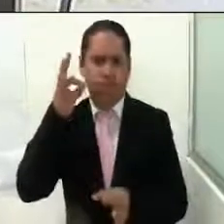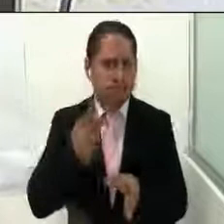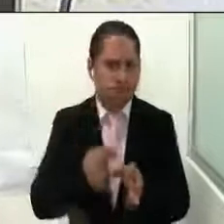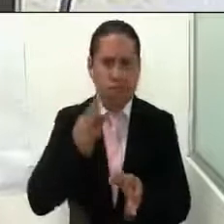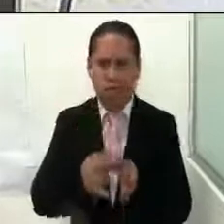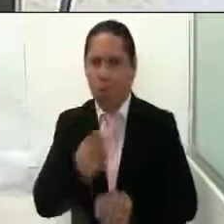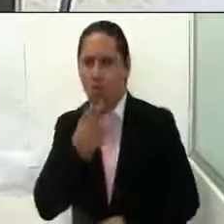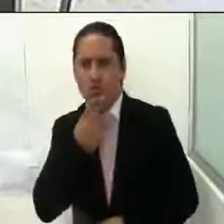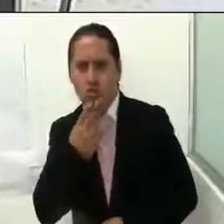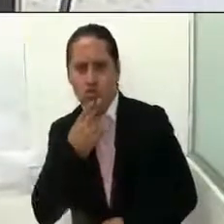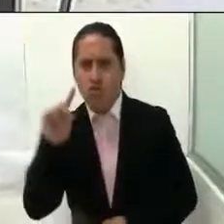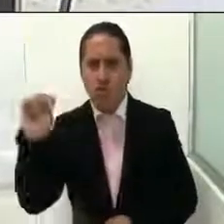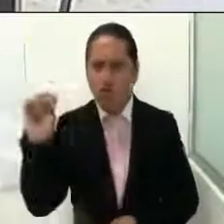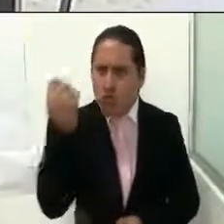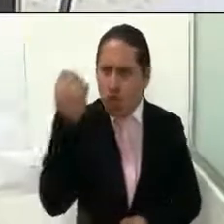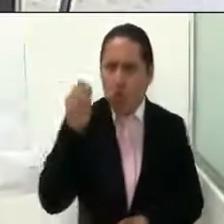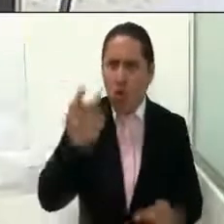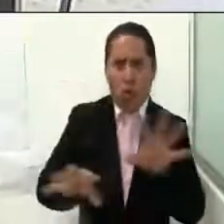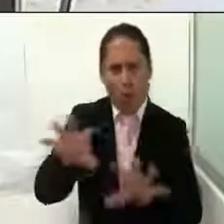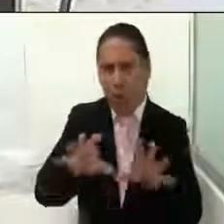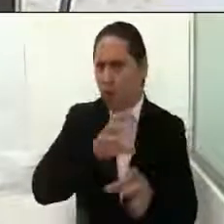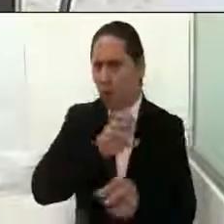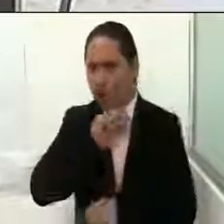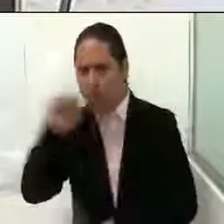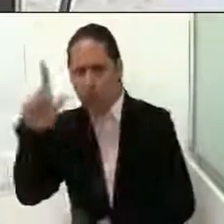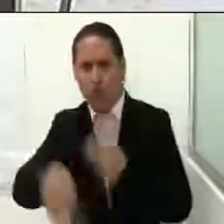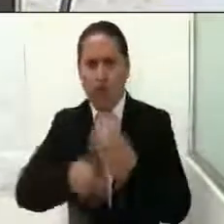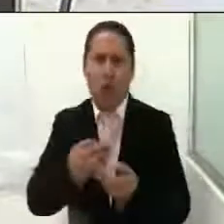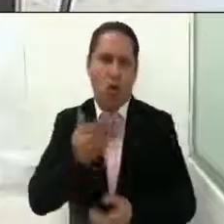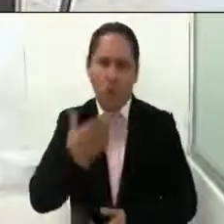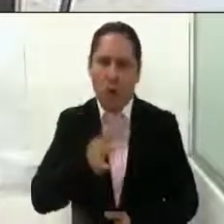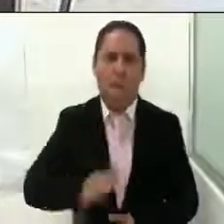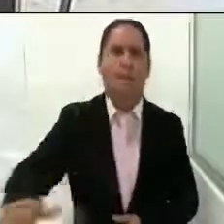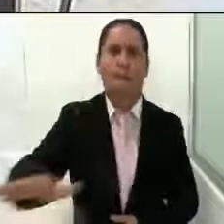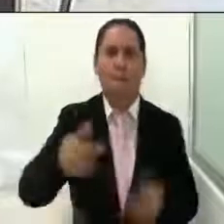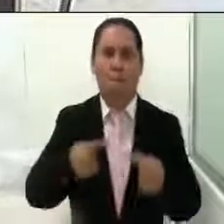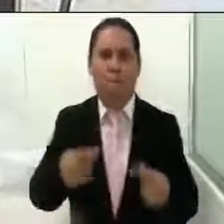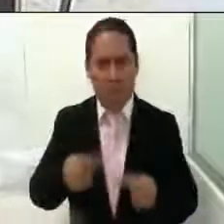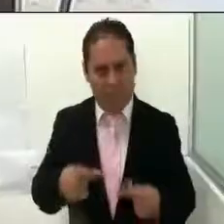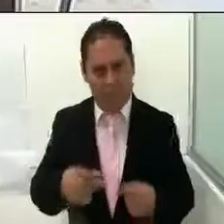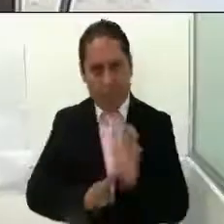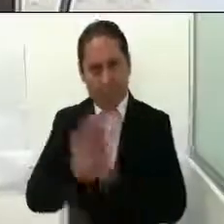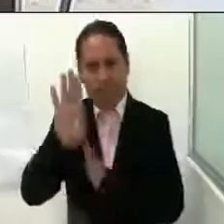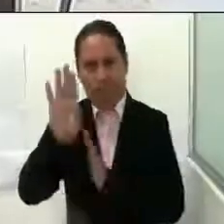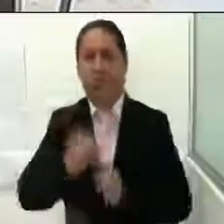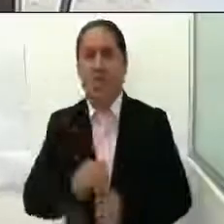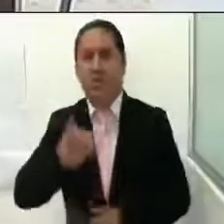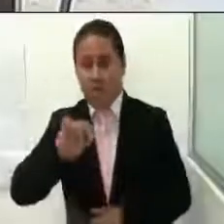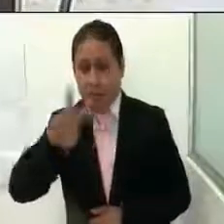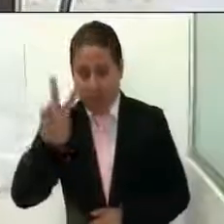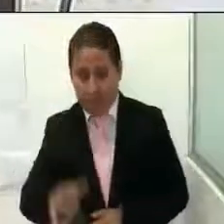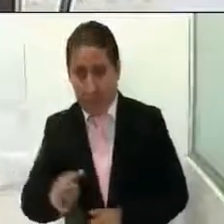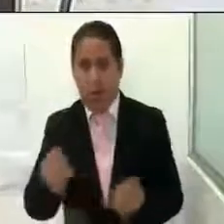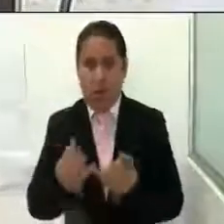tecnología en beneficio de los ciudadanos en tal virtud se ha implementado las siguientes